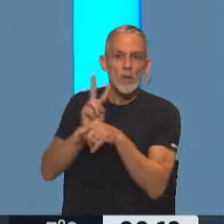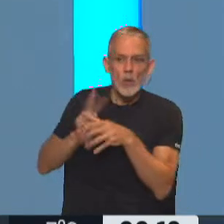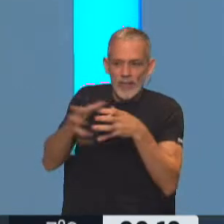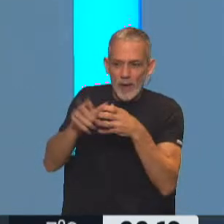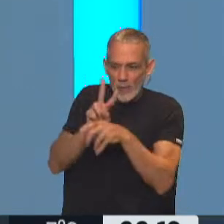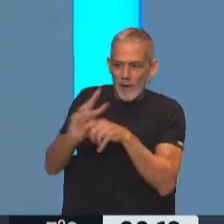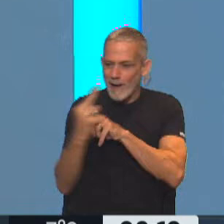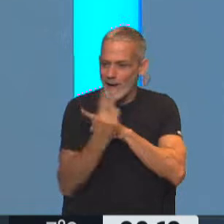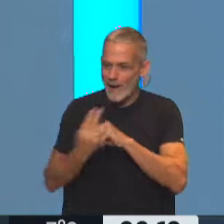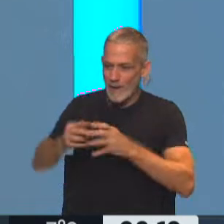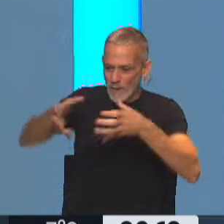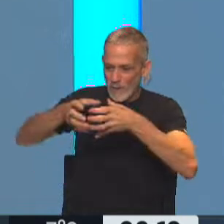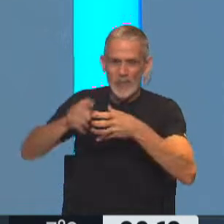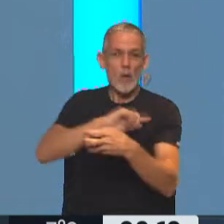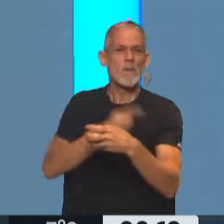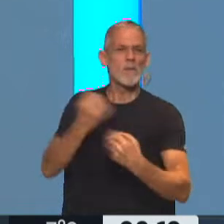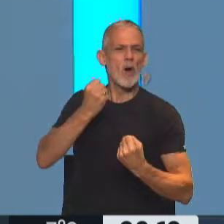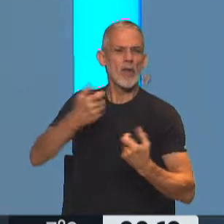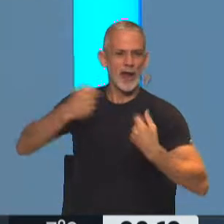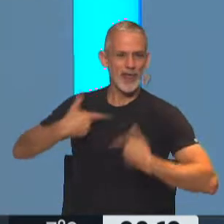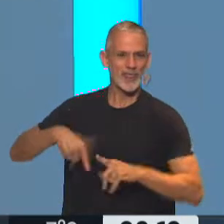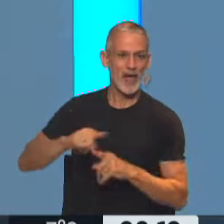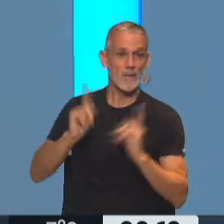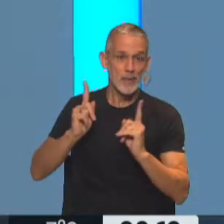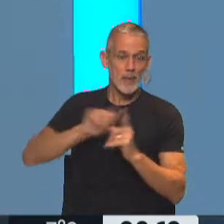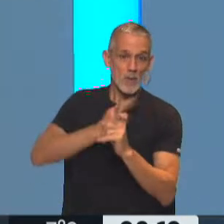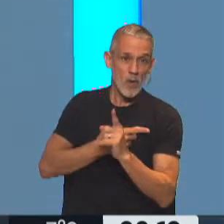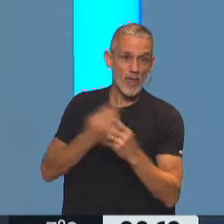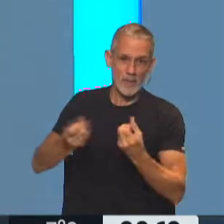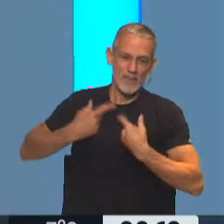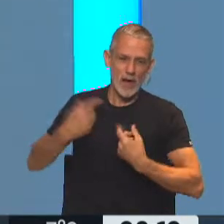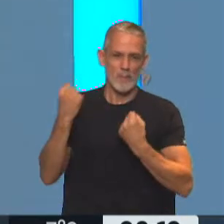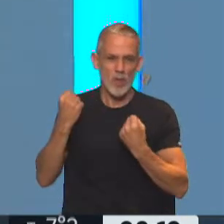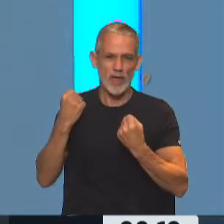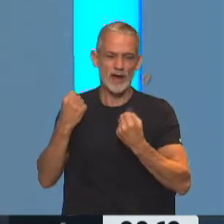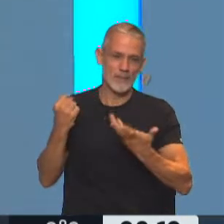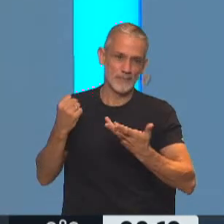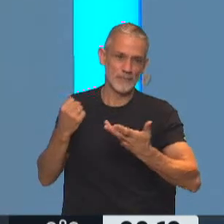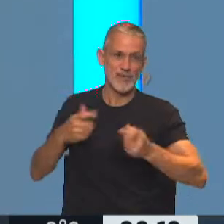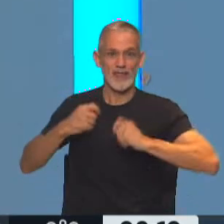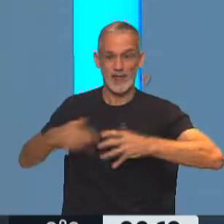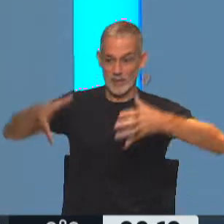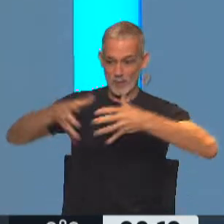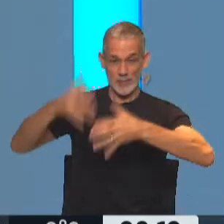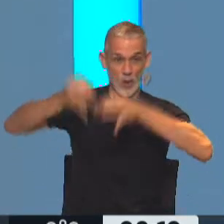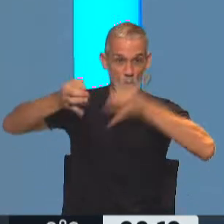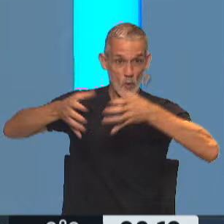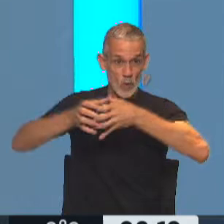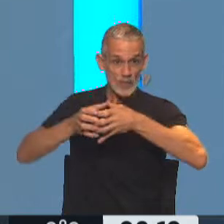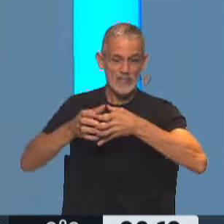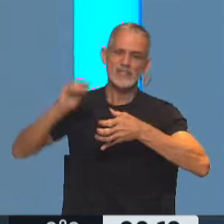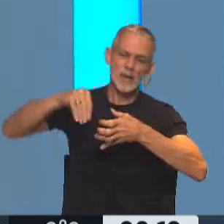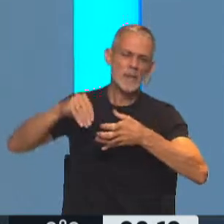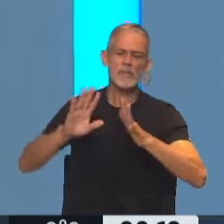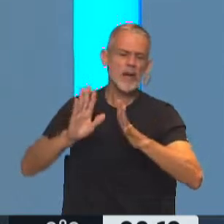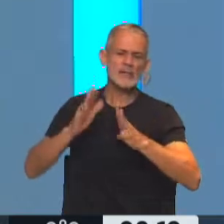propio poder y proteger el poder que le confiere ese poder. Es decir, hay un poder delegado en el que son de alguna manera, más